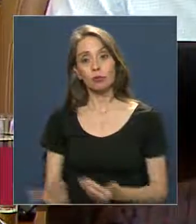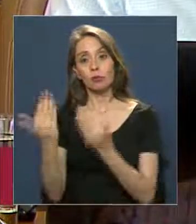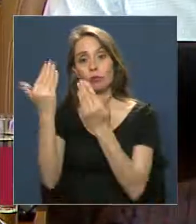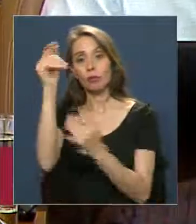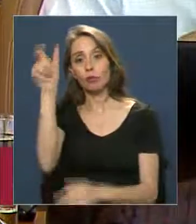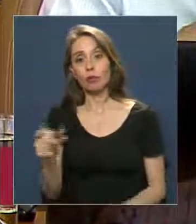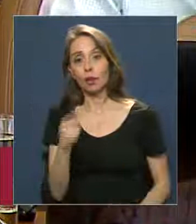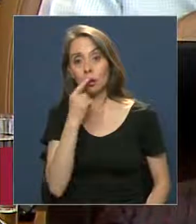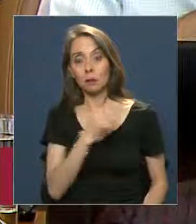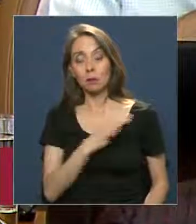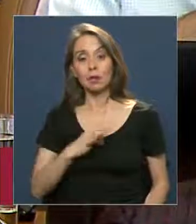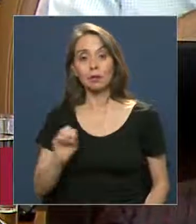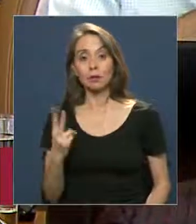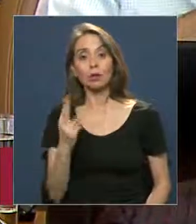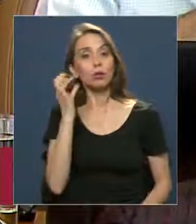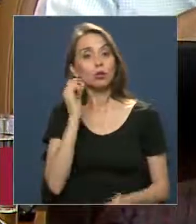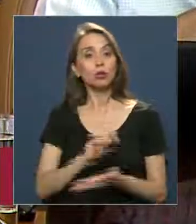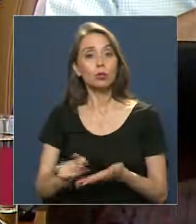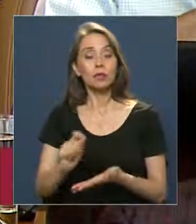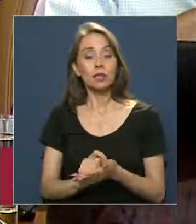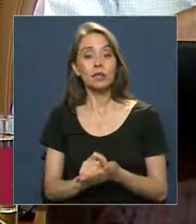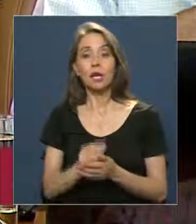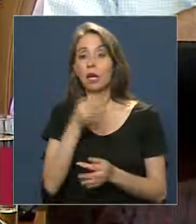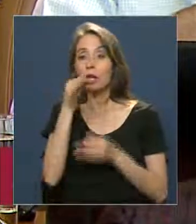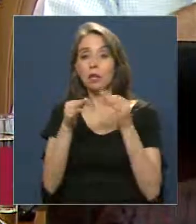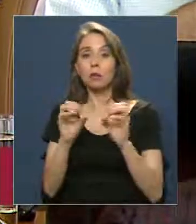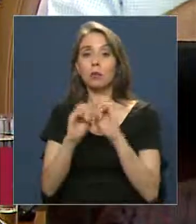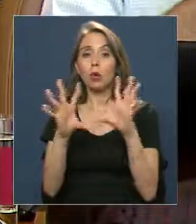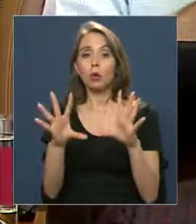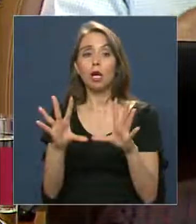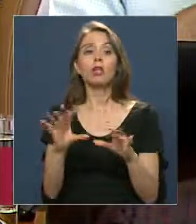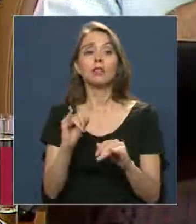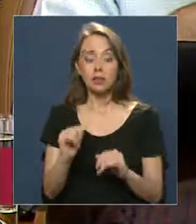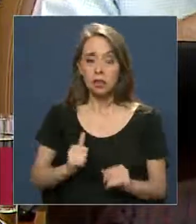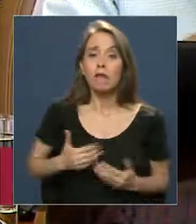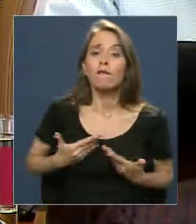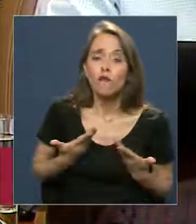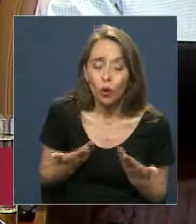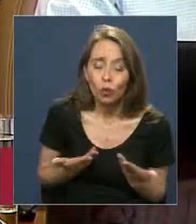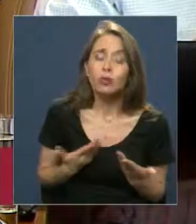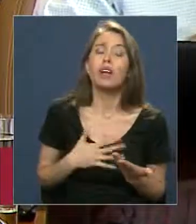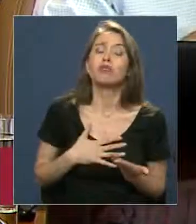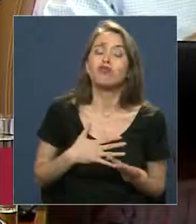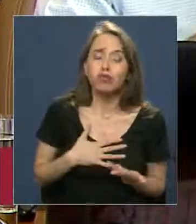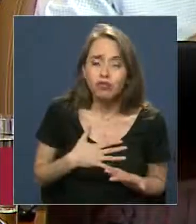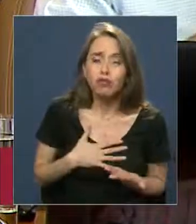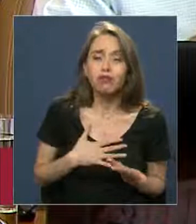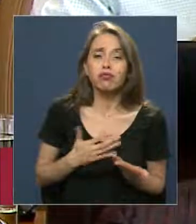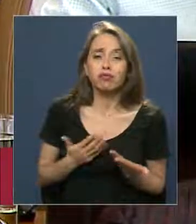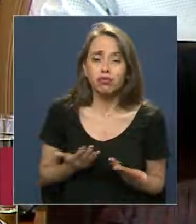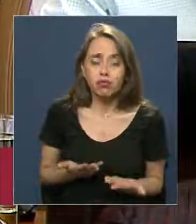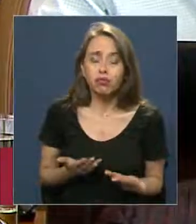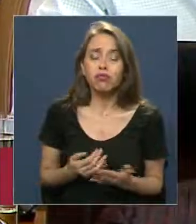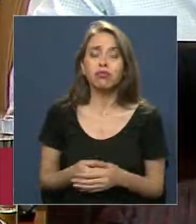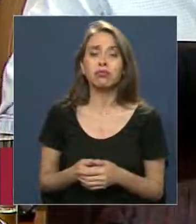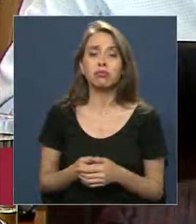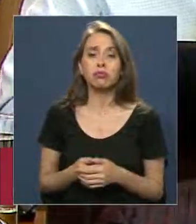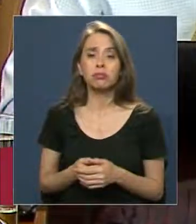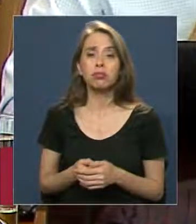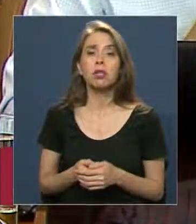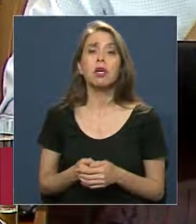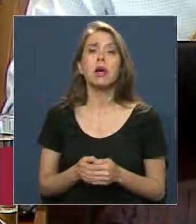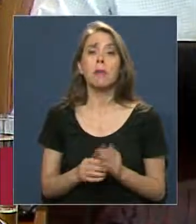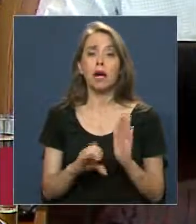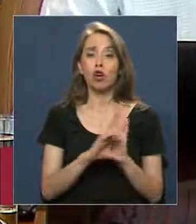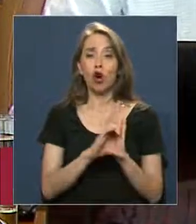a su subsecretaria especialmente, ha sido muy claro. Está toda la voluntad, han tenido toda la voluntad para poder justamente poder